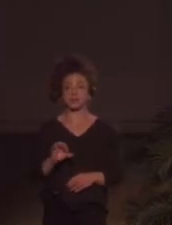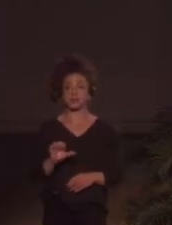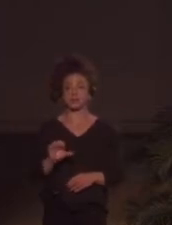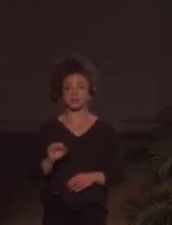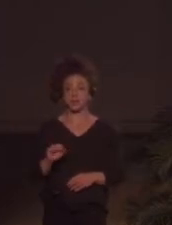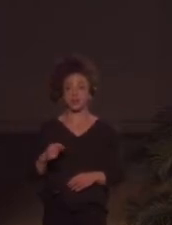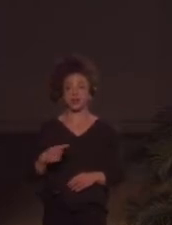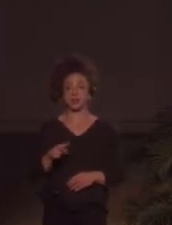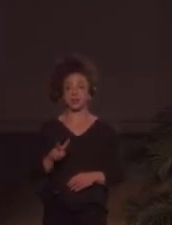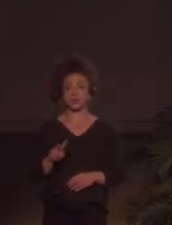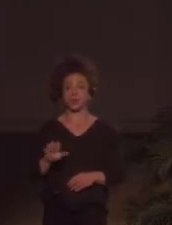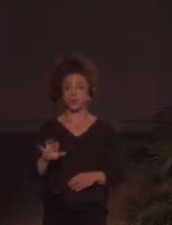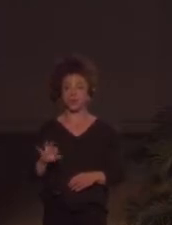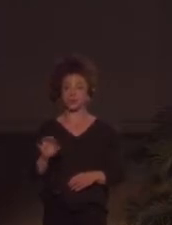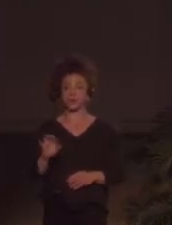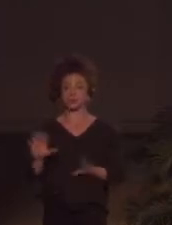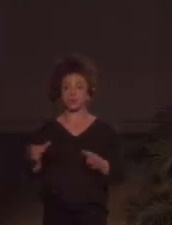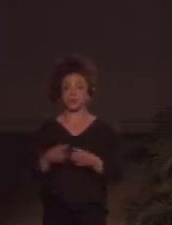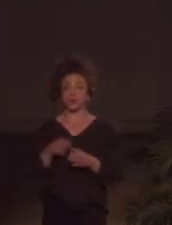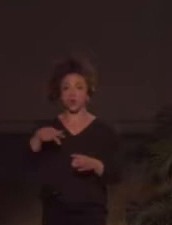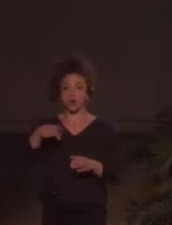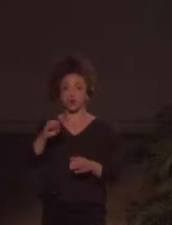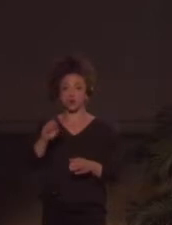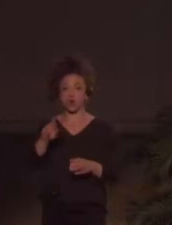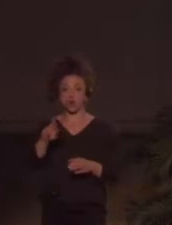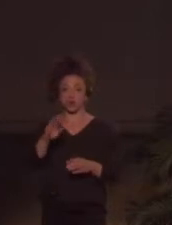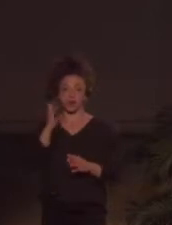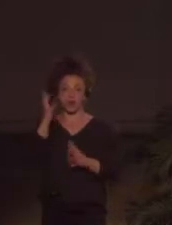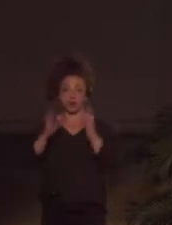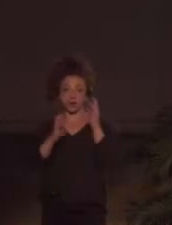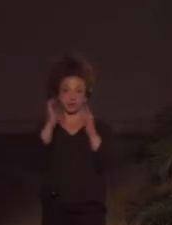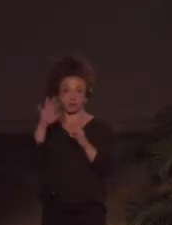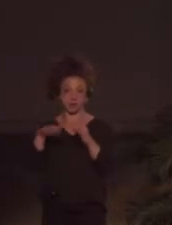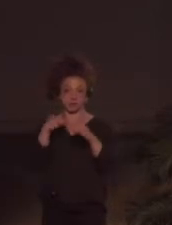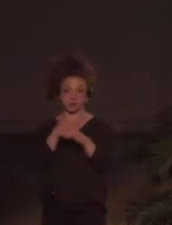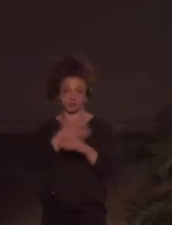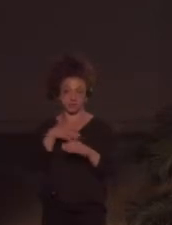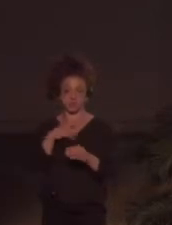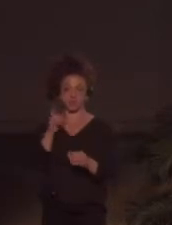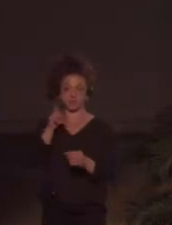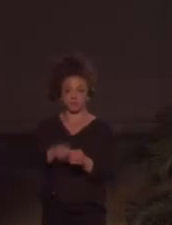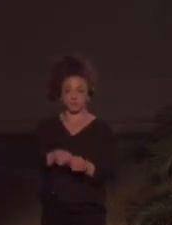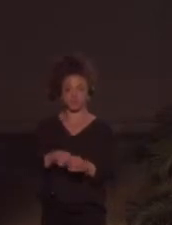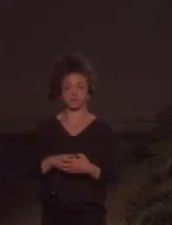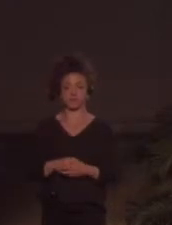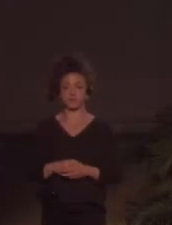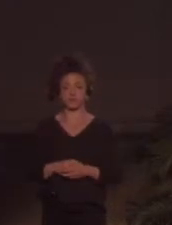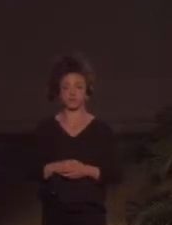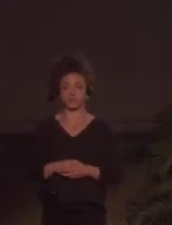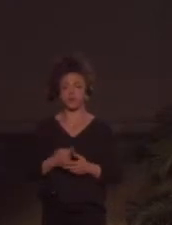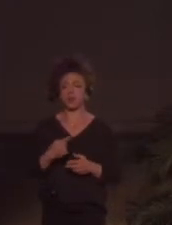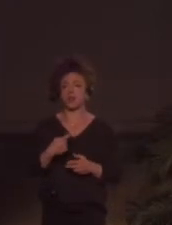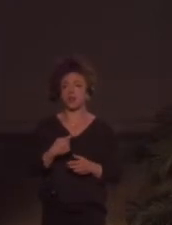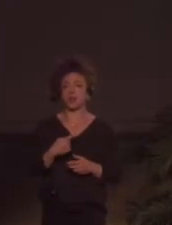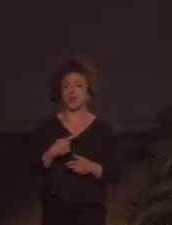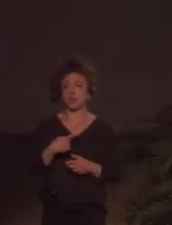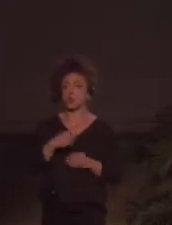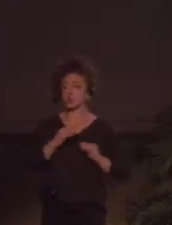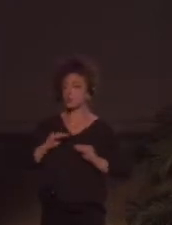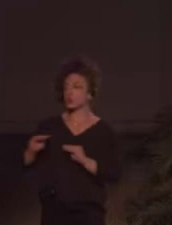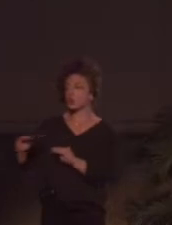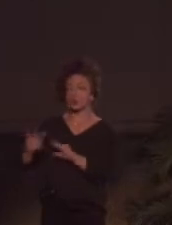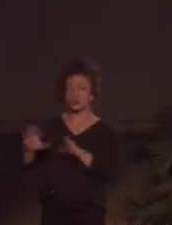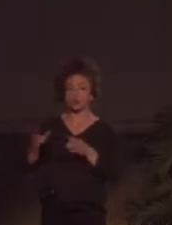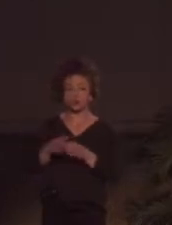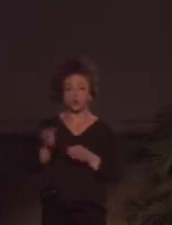Bueno, igual nik ez dut gauza askorik esango berai buruz edo bere kolektiboi buruz eta bueno, ingo